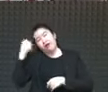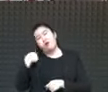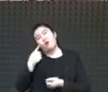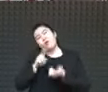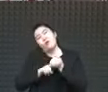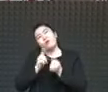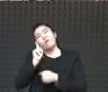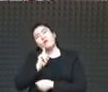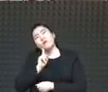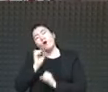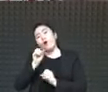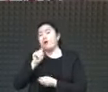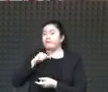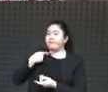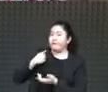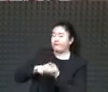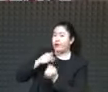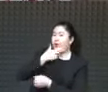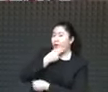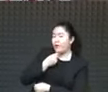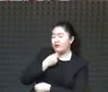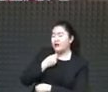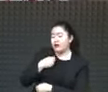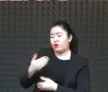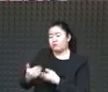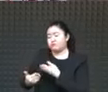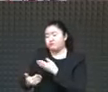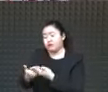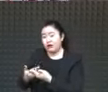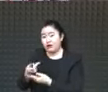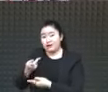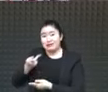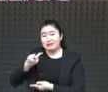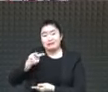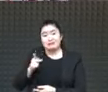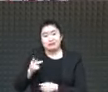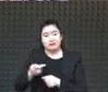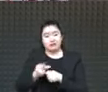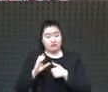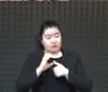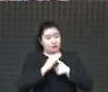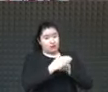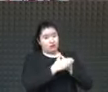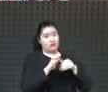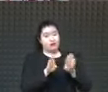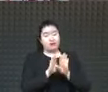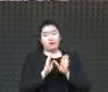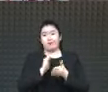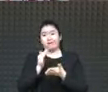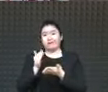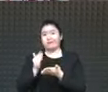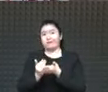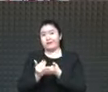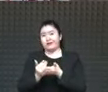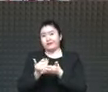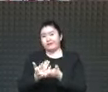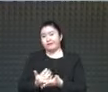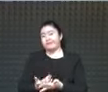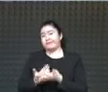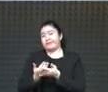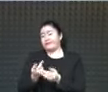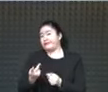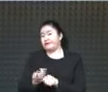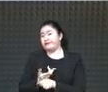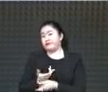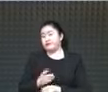esto salga adelante, pero pues está congelado, está trabado en el Congreso. ¿Les haría sí, un exhorto? ¿Cuál sería entiendo su que es un respecto? Tema